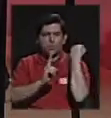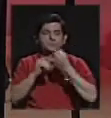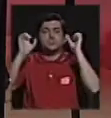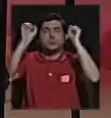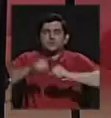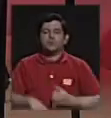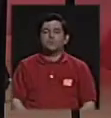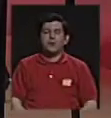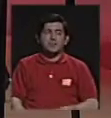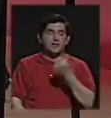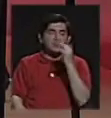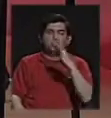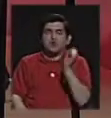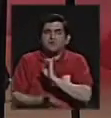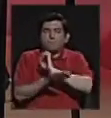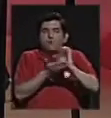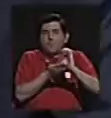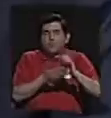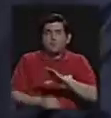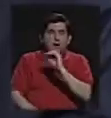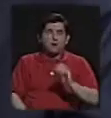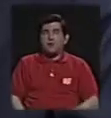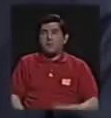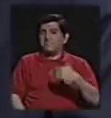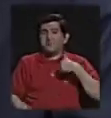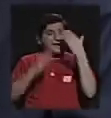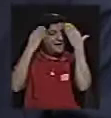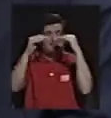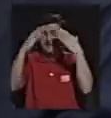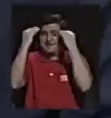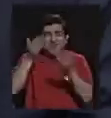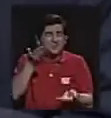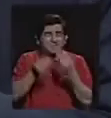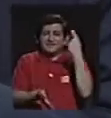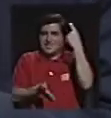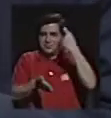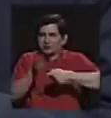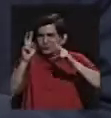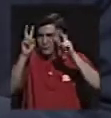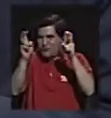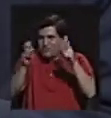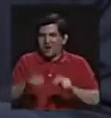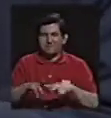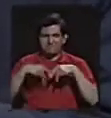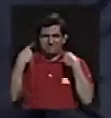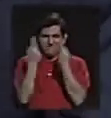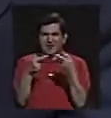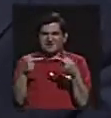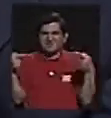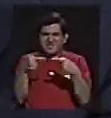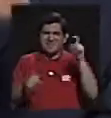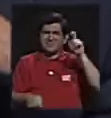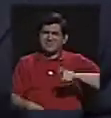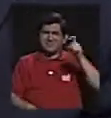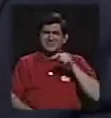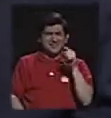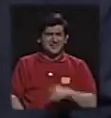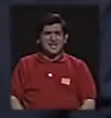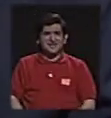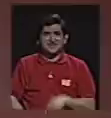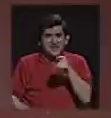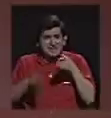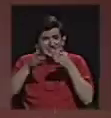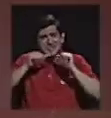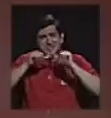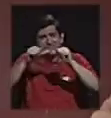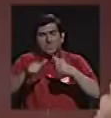puede salvarse de otra manera, o si necesariamente para obtener información dura, los partidos opositores tienen que ir por ahí.